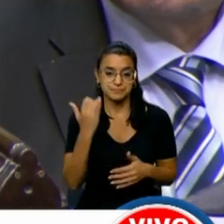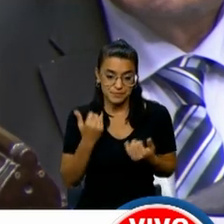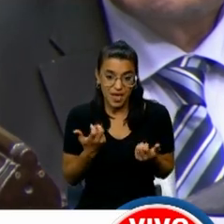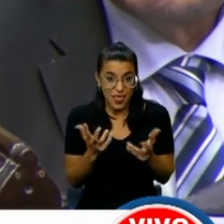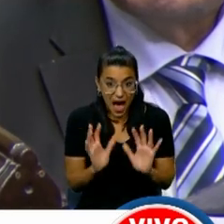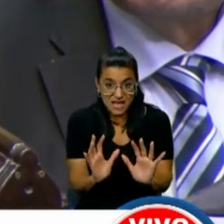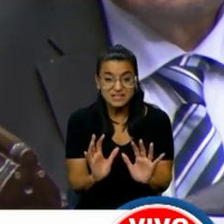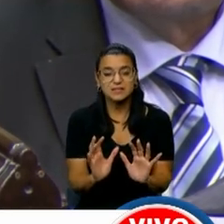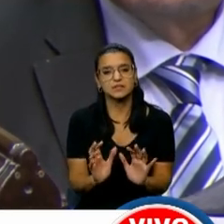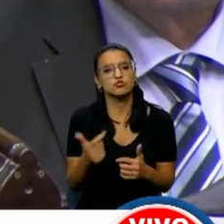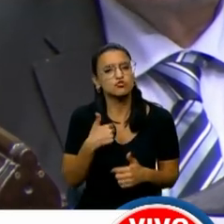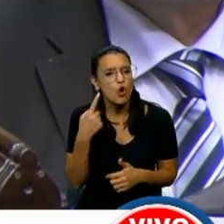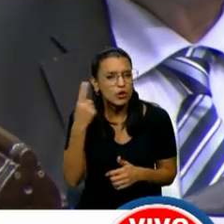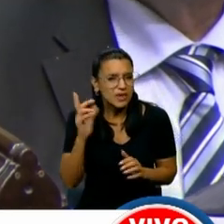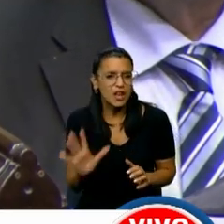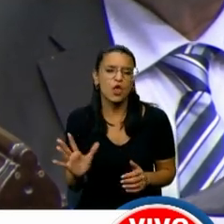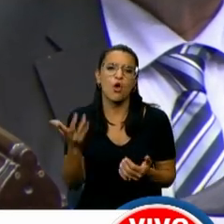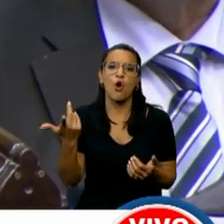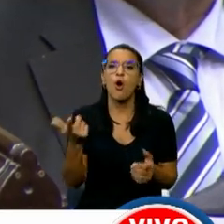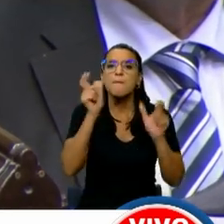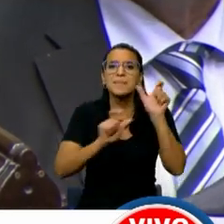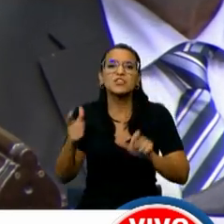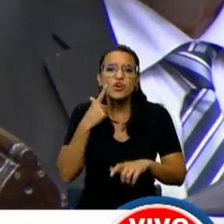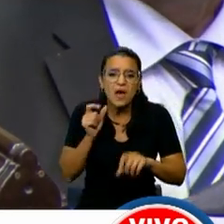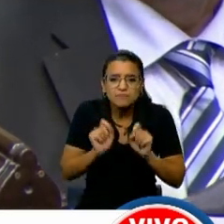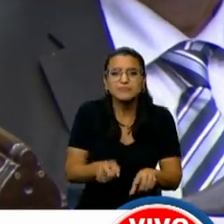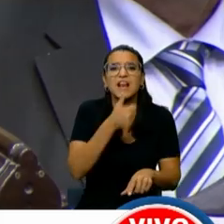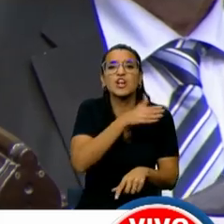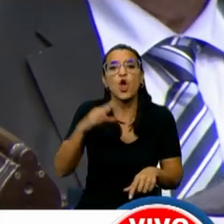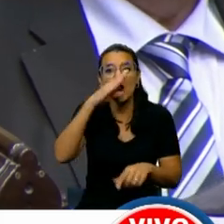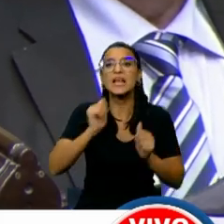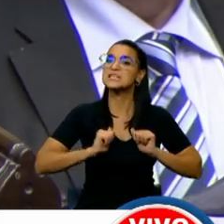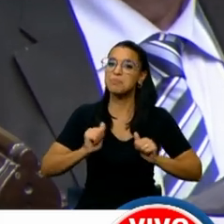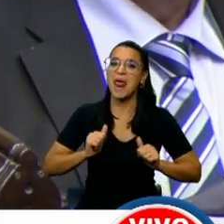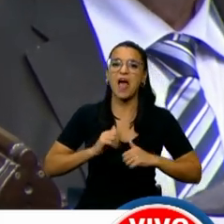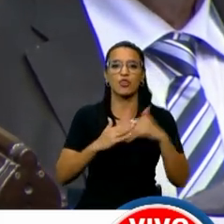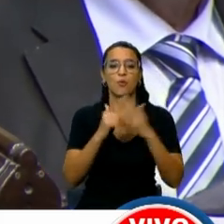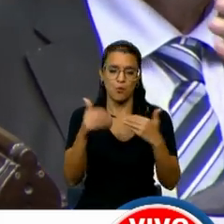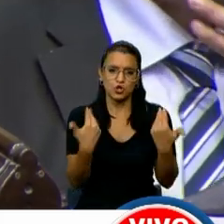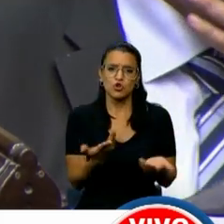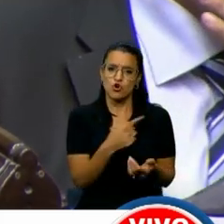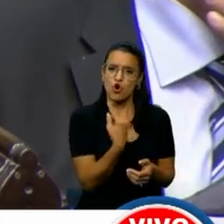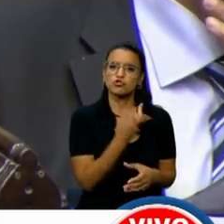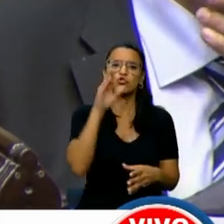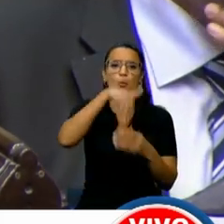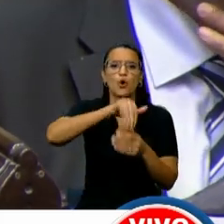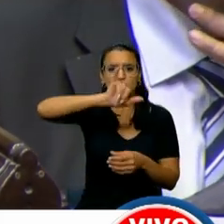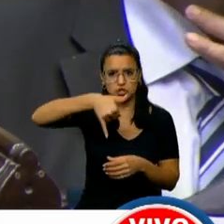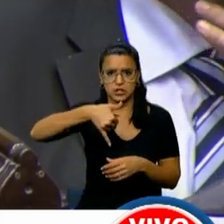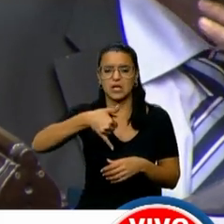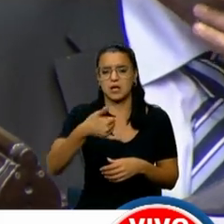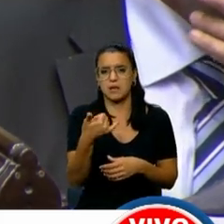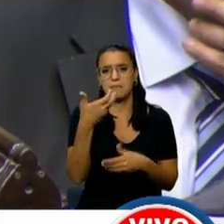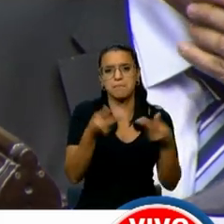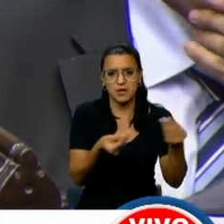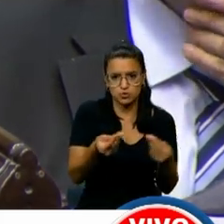y creo que hay muchos rionegrinos que están esperando estas obras y por eso es que vamos a acompañar este presupuesto no